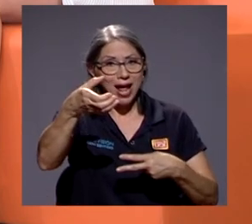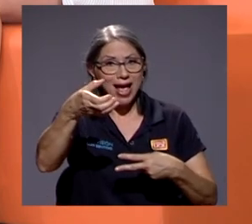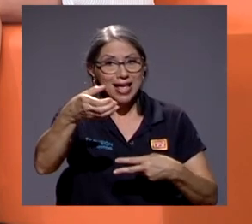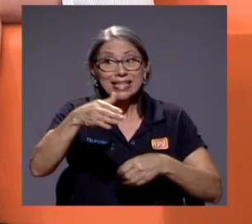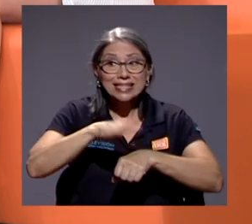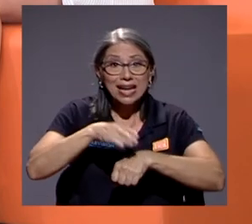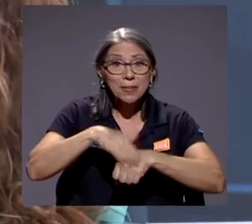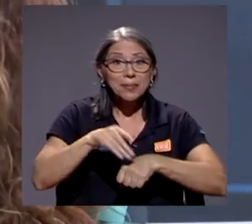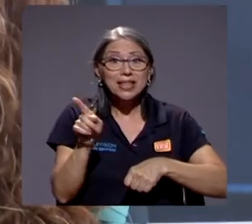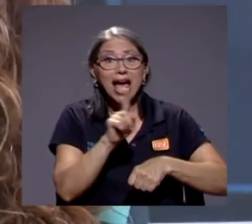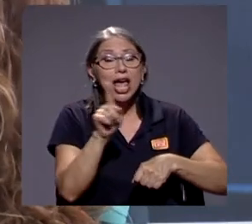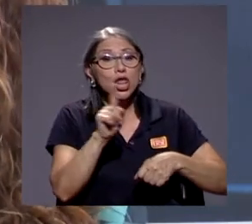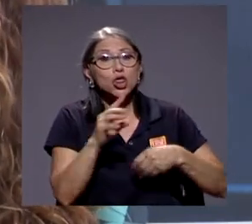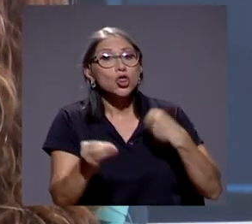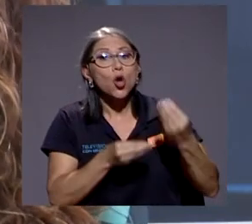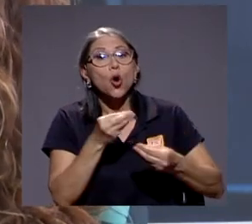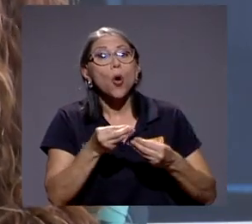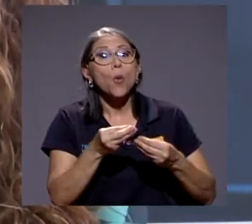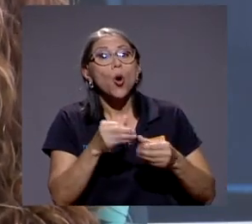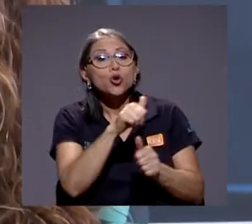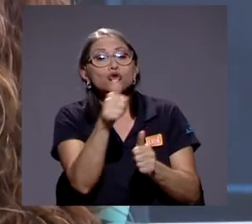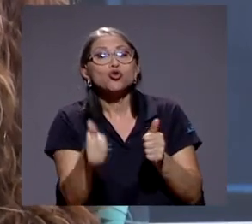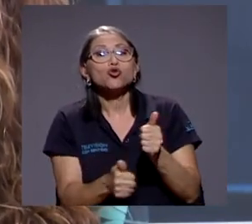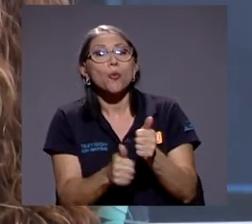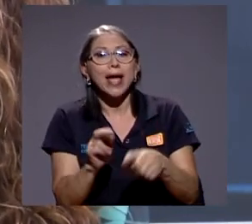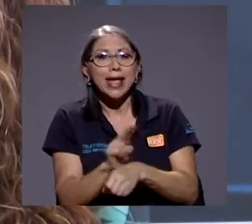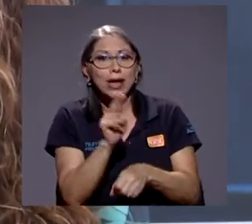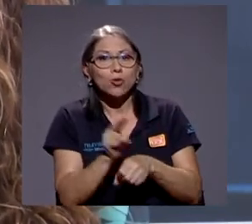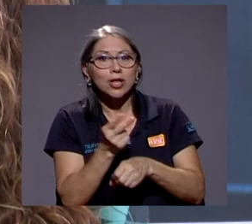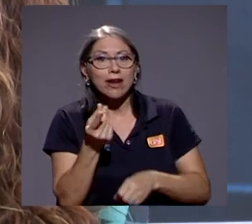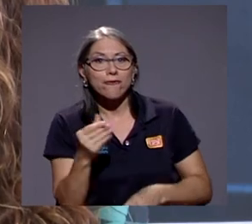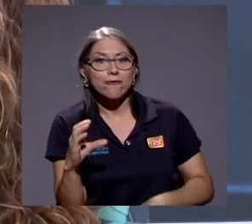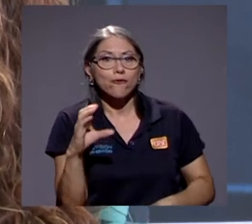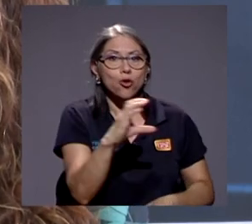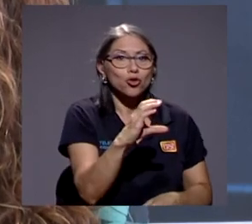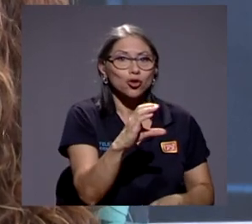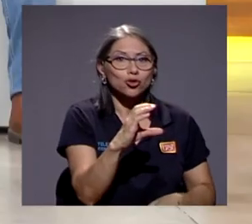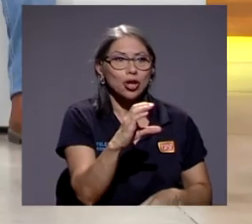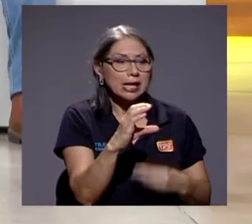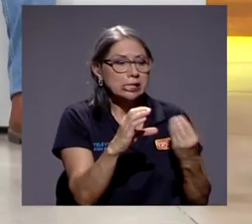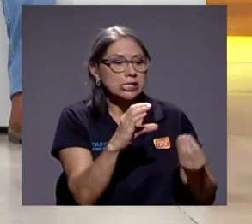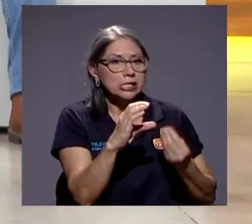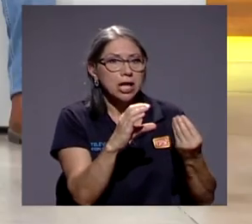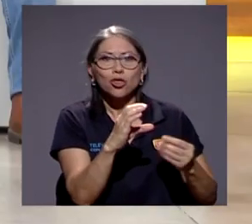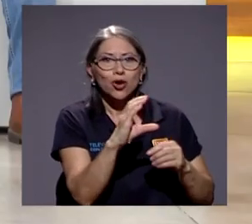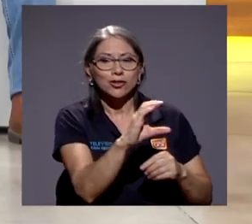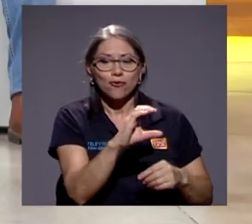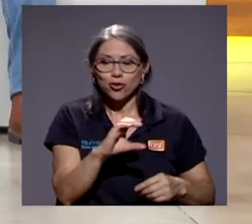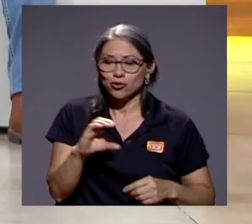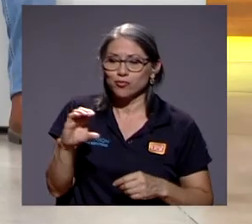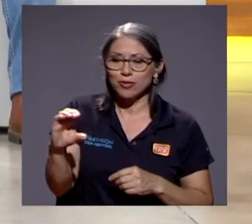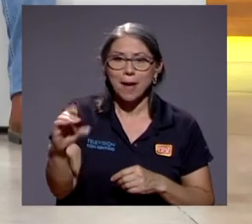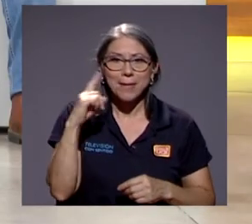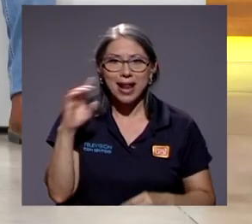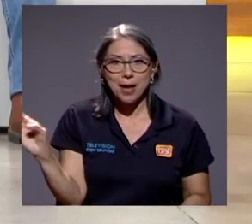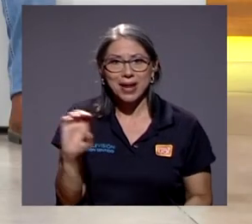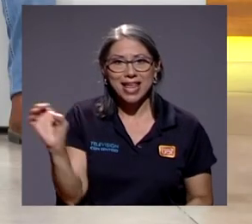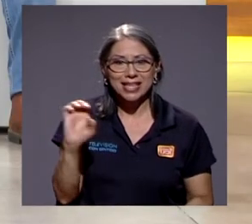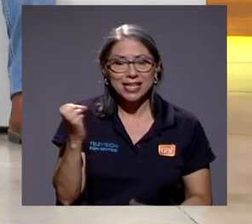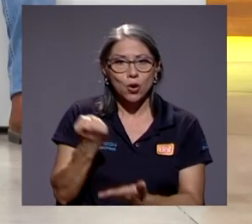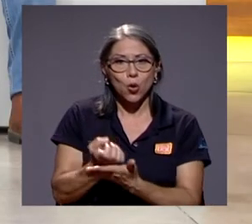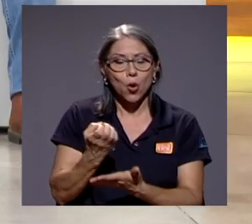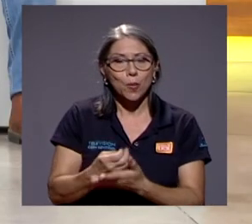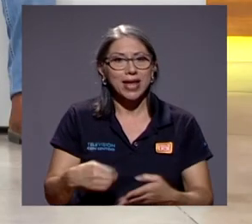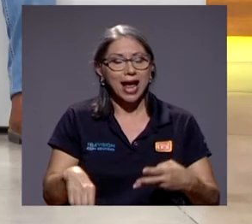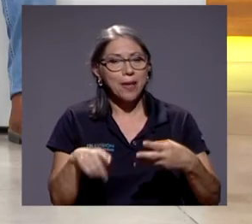fondos verdad de su presupuesto y que estos fondos más bien puedan ser destinados a esta contención de la emergencia del sector la emergencia económica